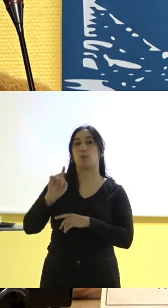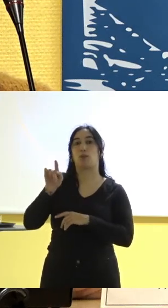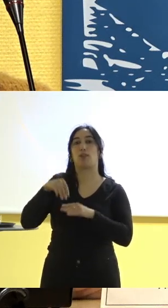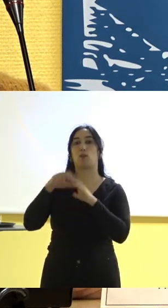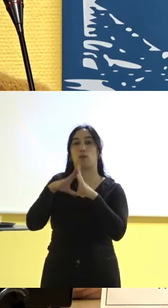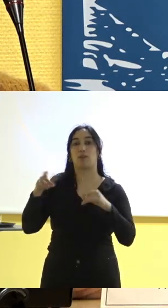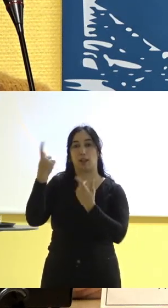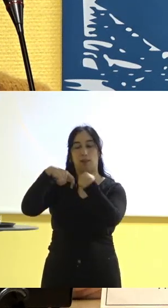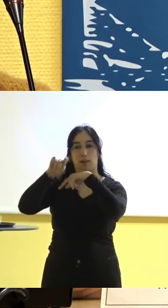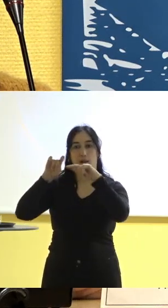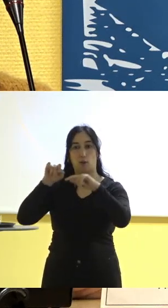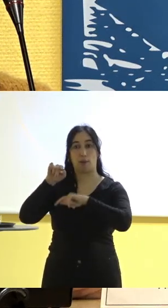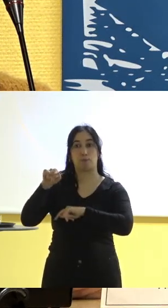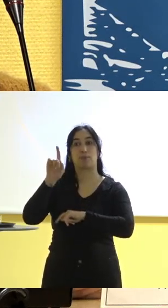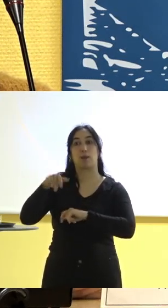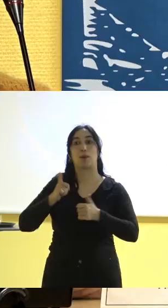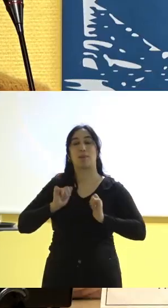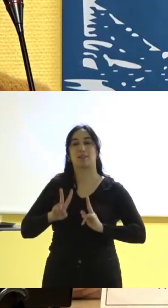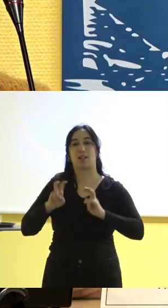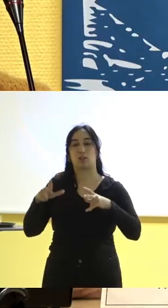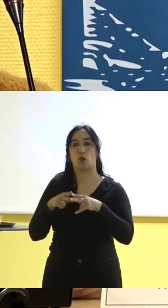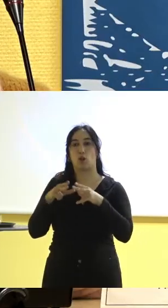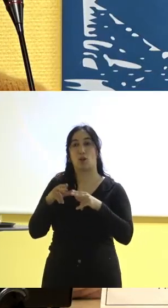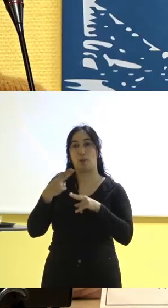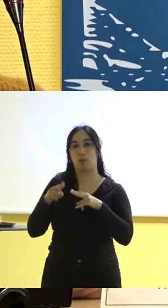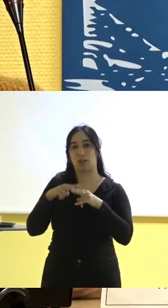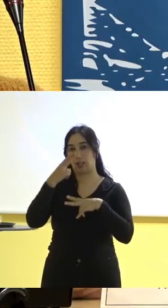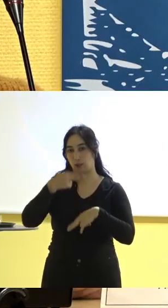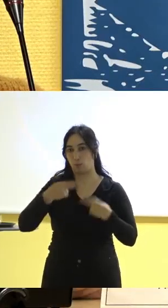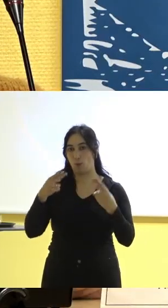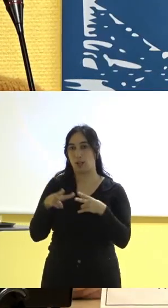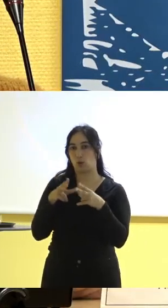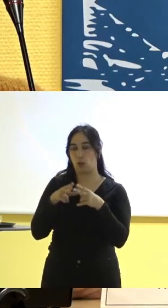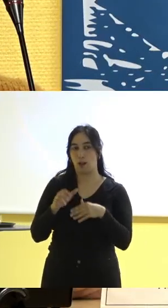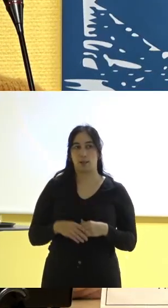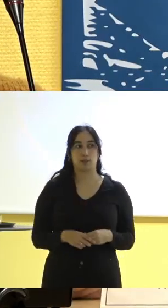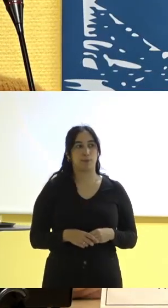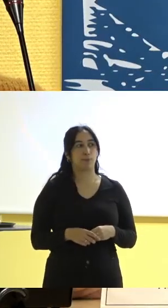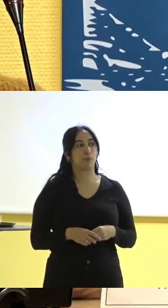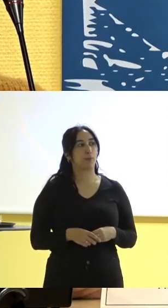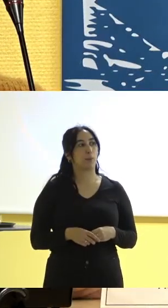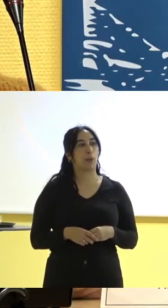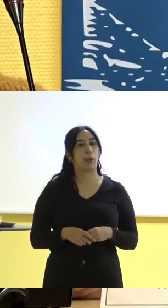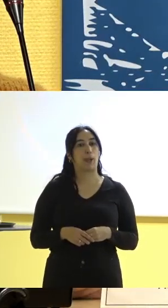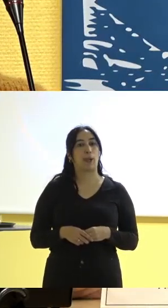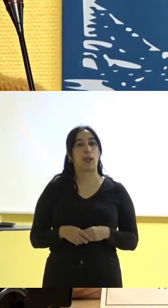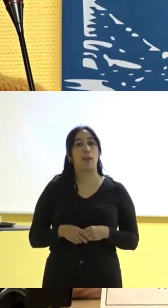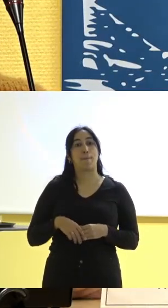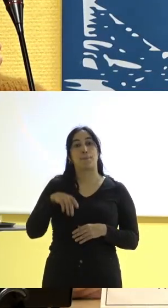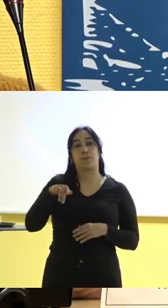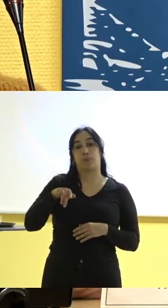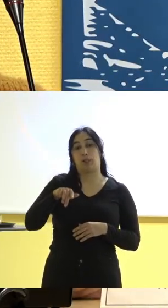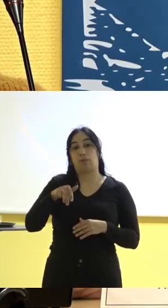Zaragoza. Cuenta con un máster en Sociología de las Políticas Públicas y Sociales. Su tesis